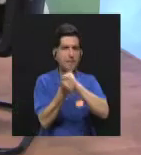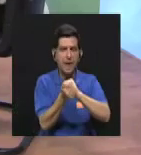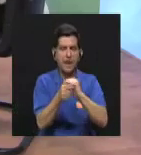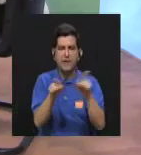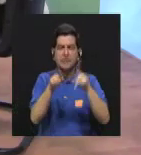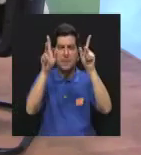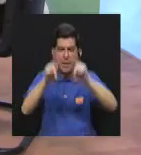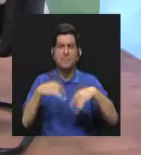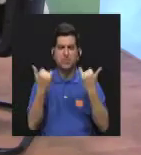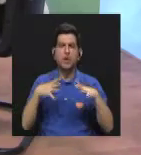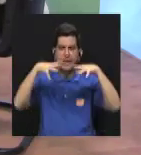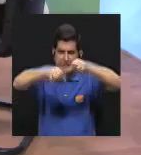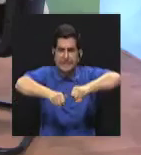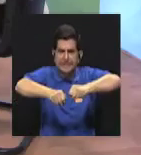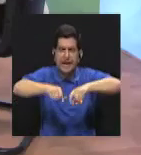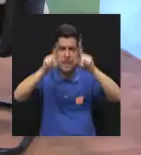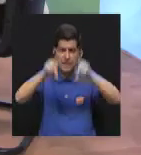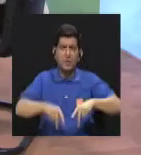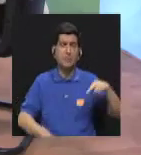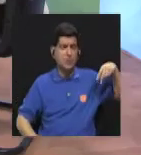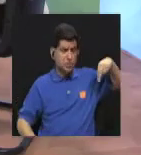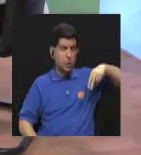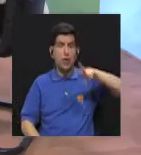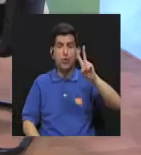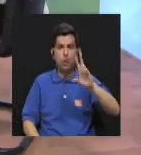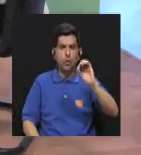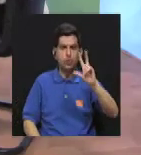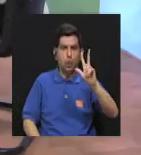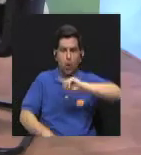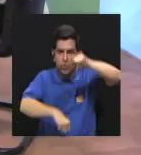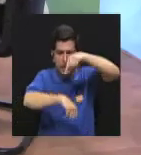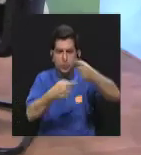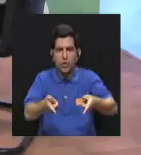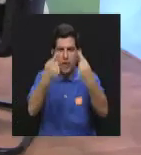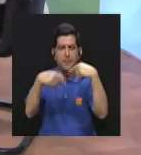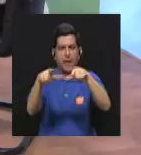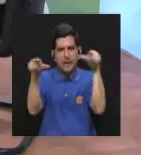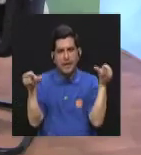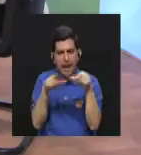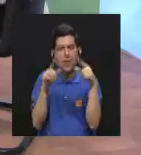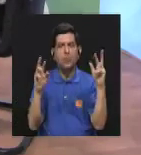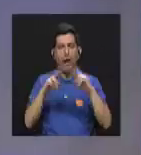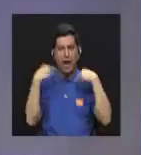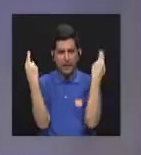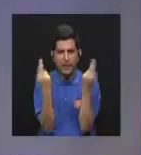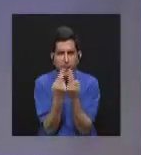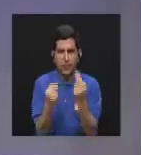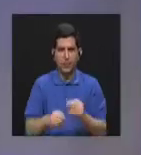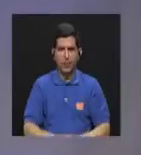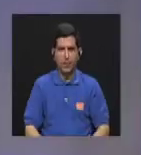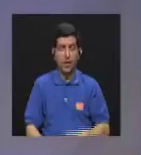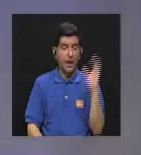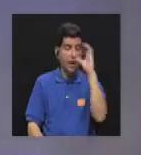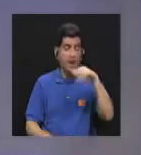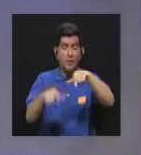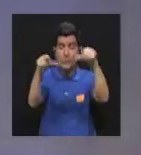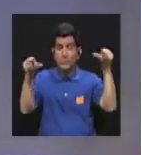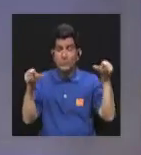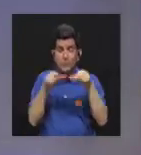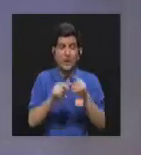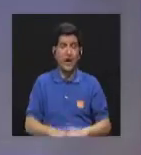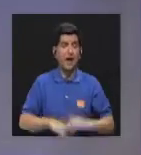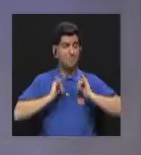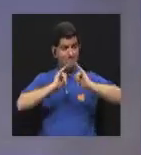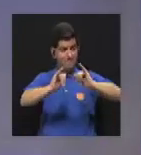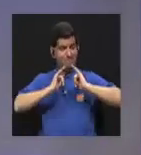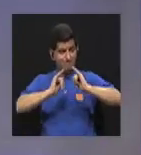gente citada y son personas que caminan 2-3 horas para llegar al lugar, al punto de encuentro. Entonces, era buscar un punto en común